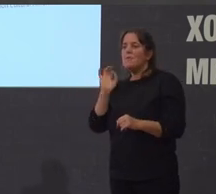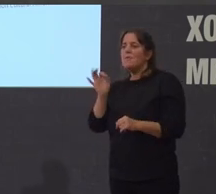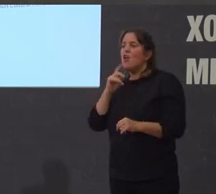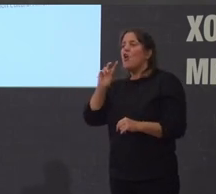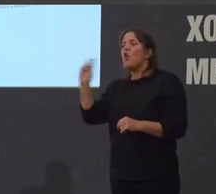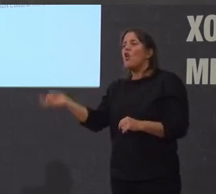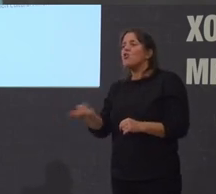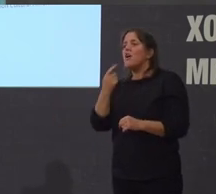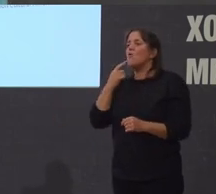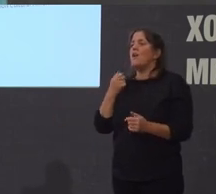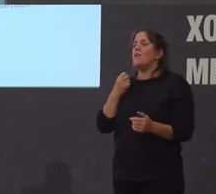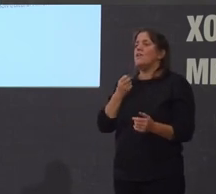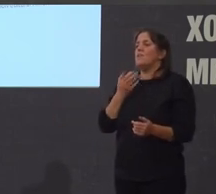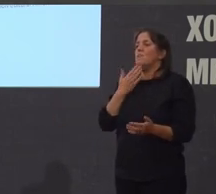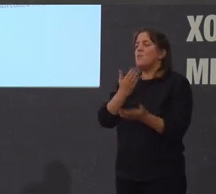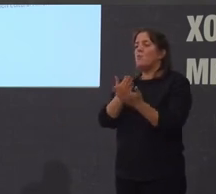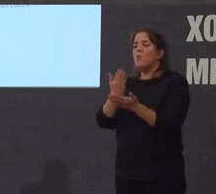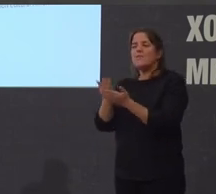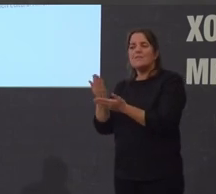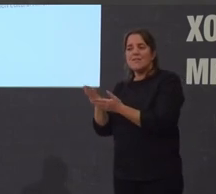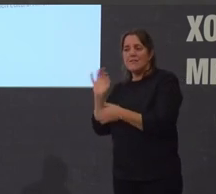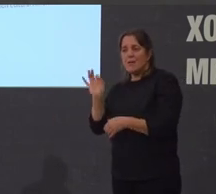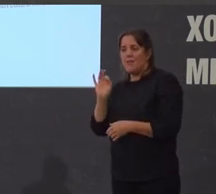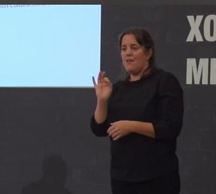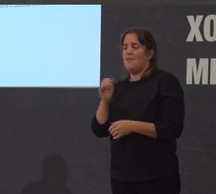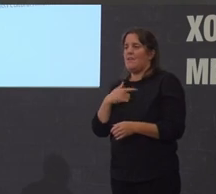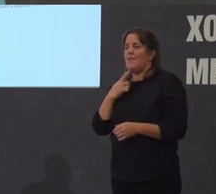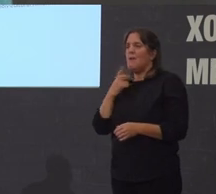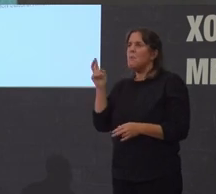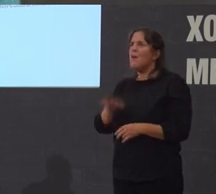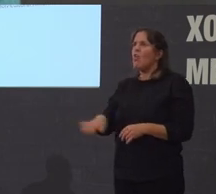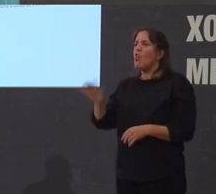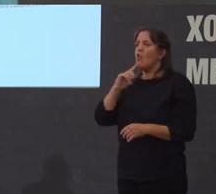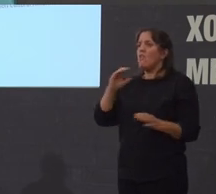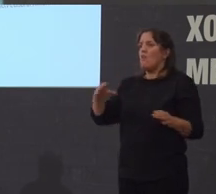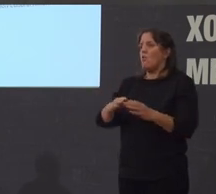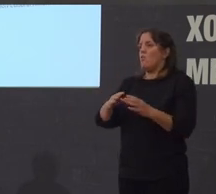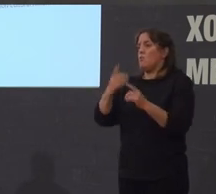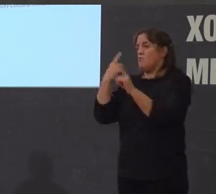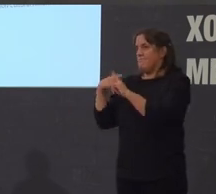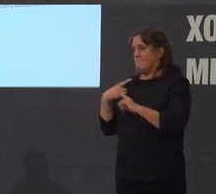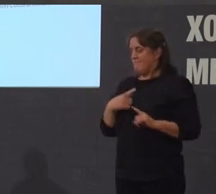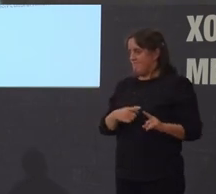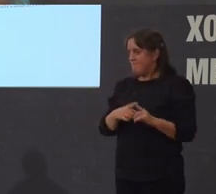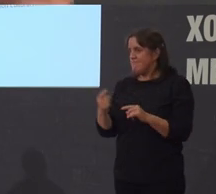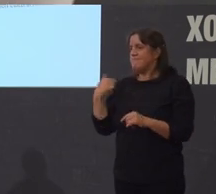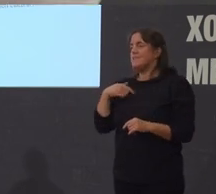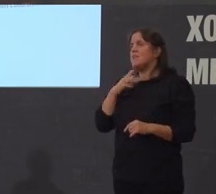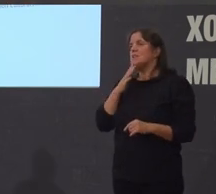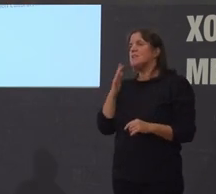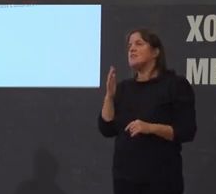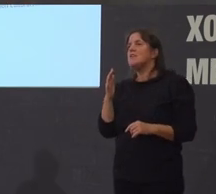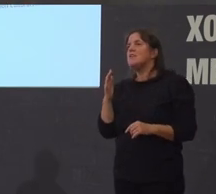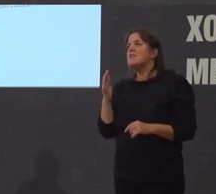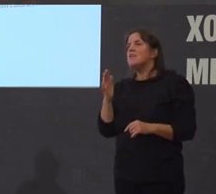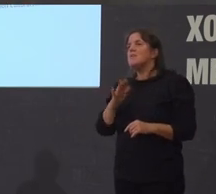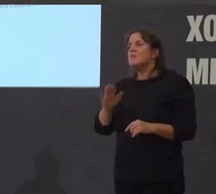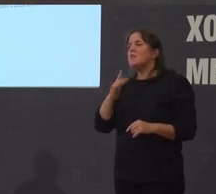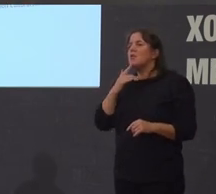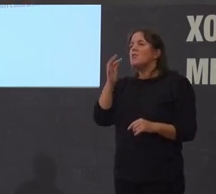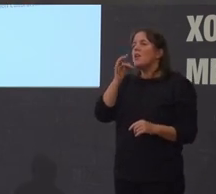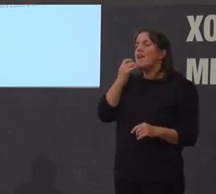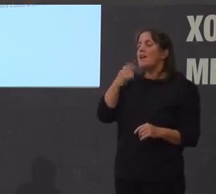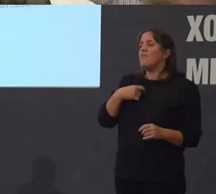de iniciativas surgidas de muchas esferas en las que en teoría son dos